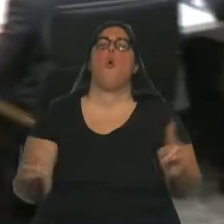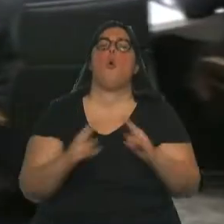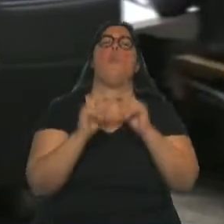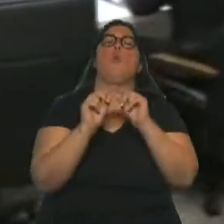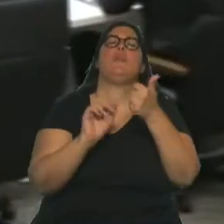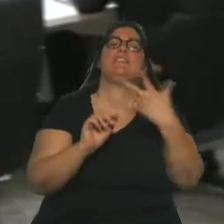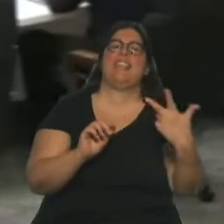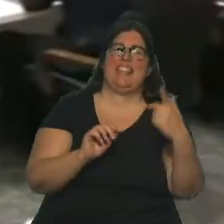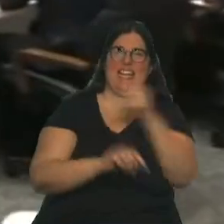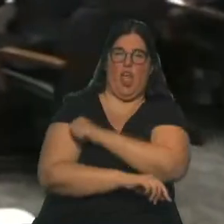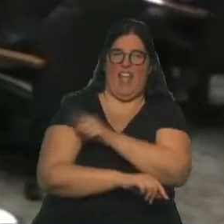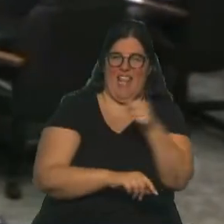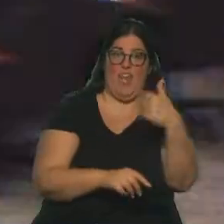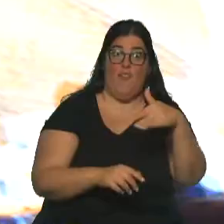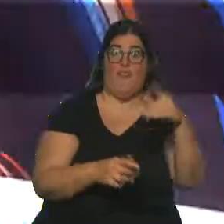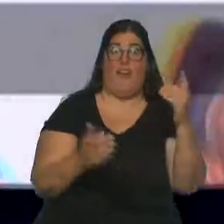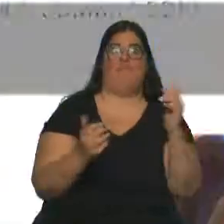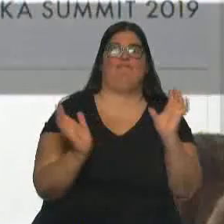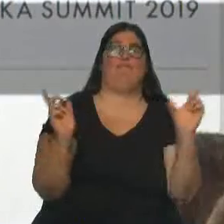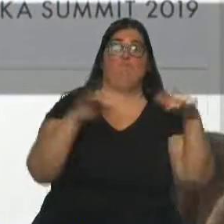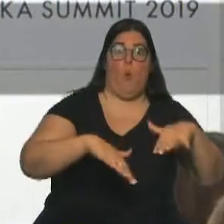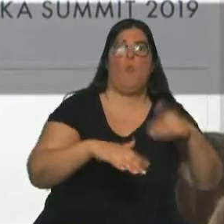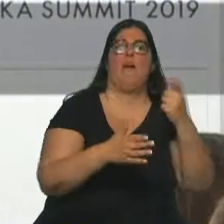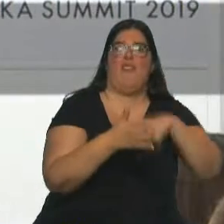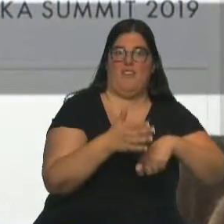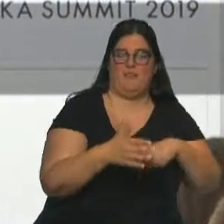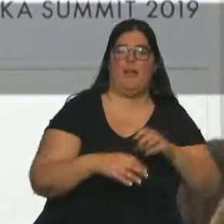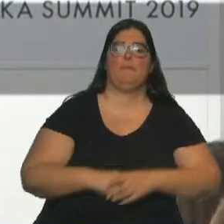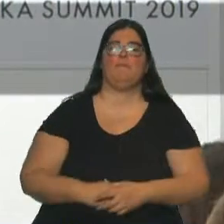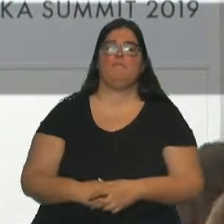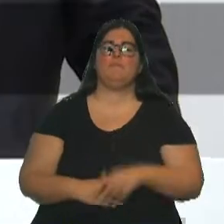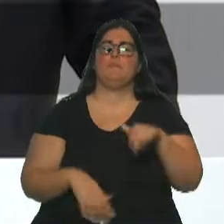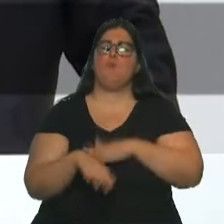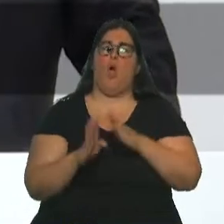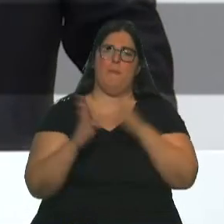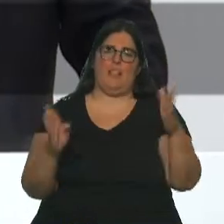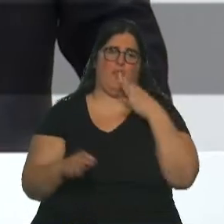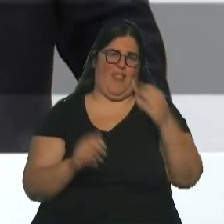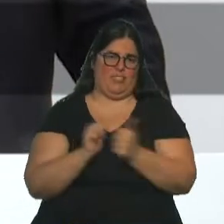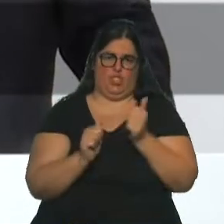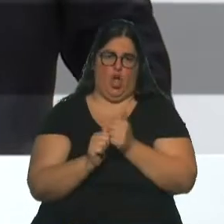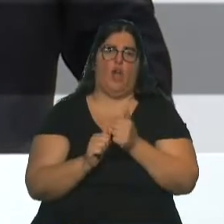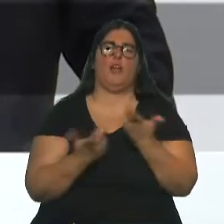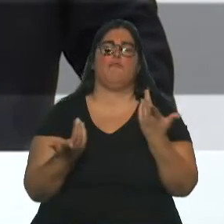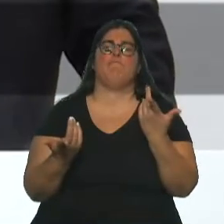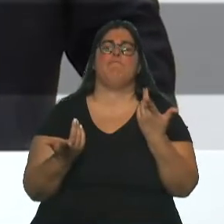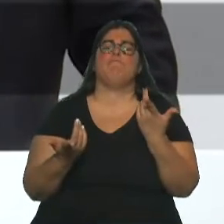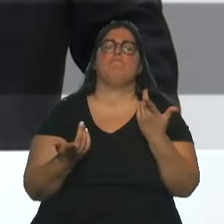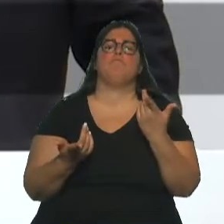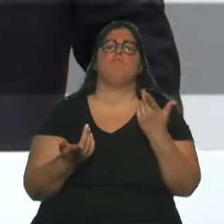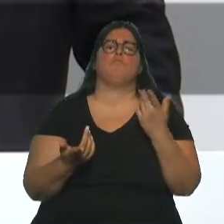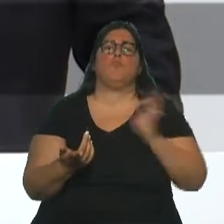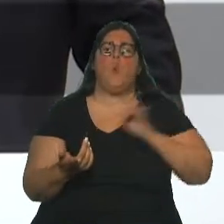regional celebrada en Río de Janeiro. This is a truly historic moment. This agreement has been